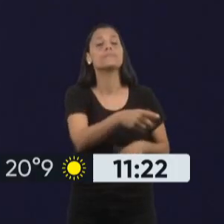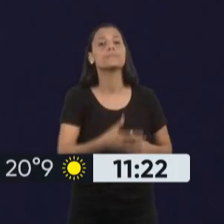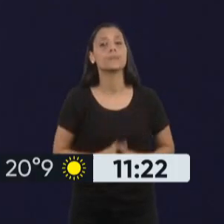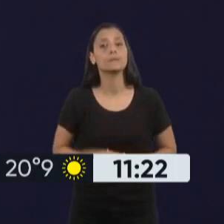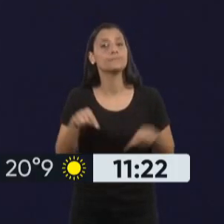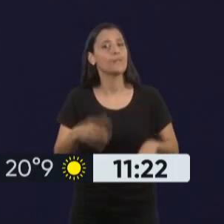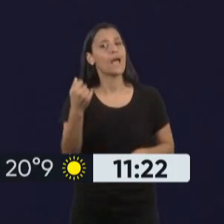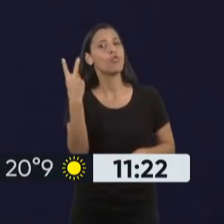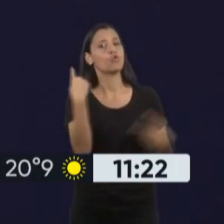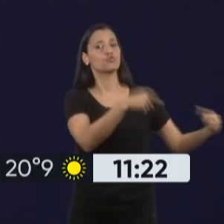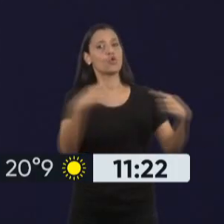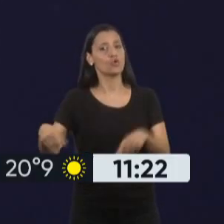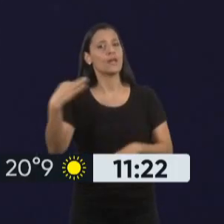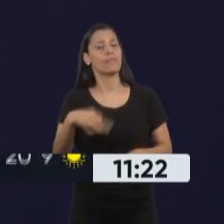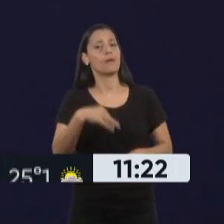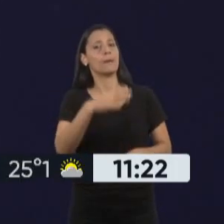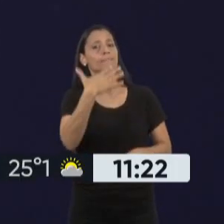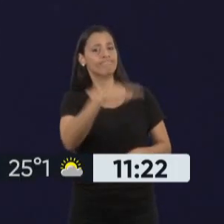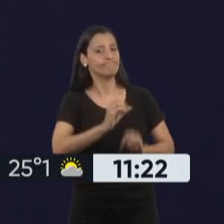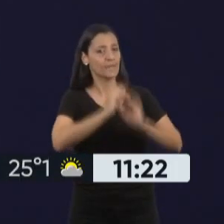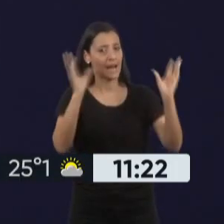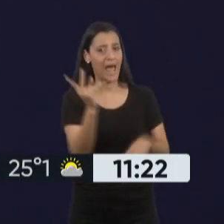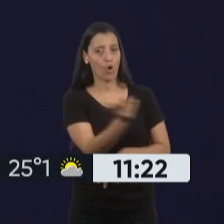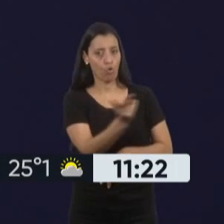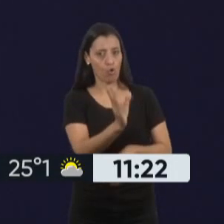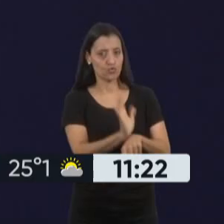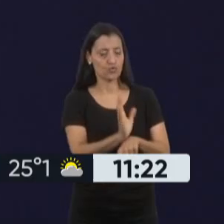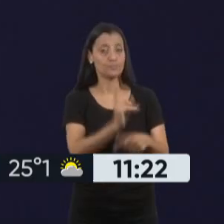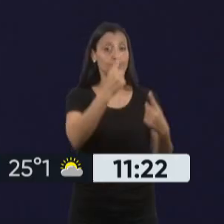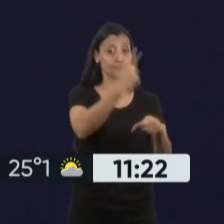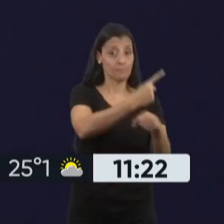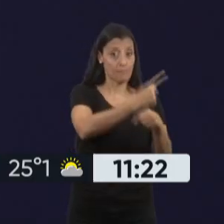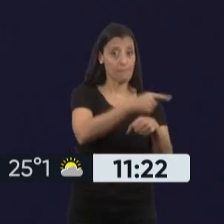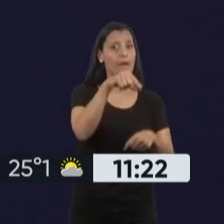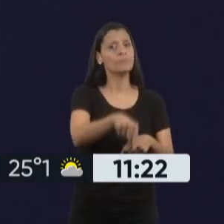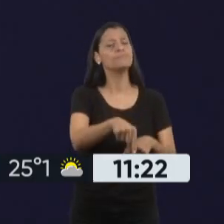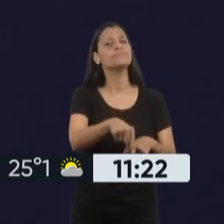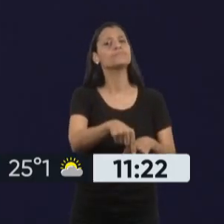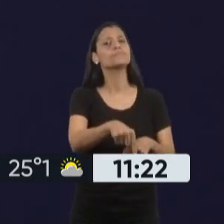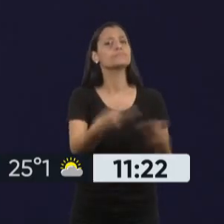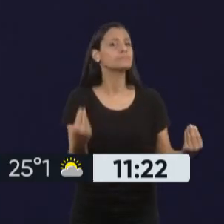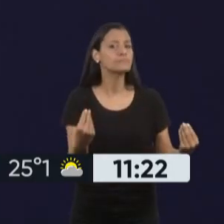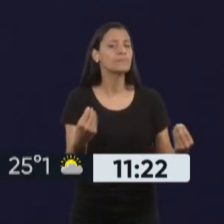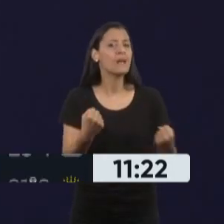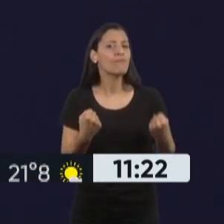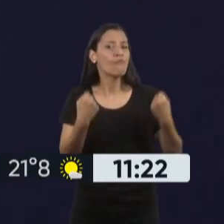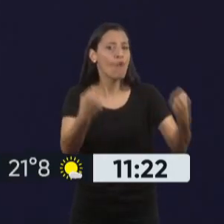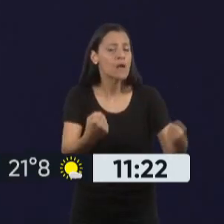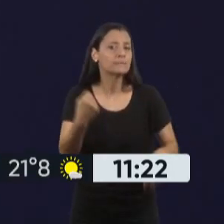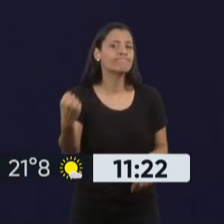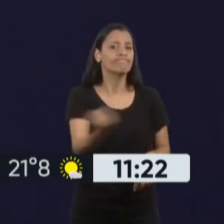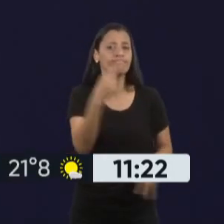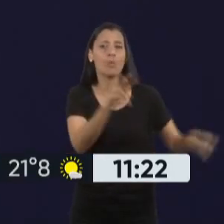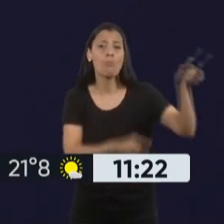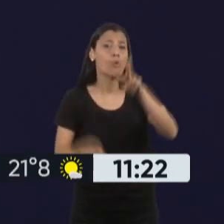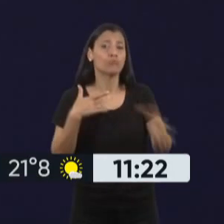acá hay dos cuestiones que hay que tener bien claras. Esto es un esfuerzo, el esfuerzo de mantener el